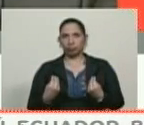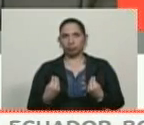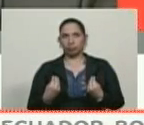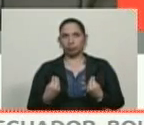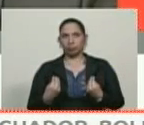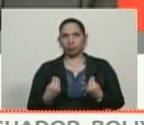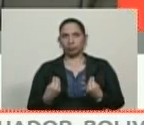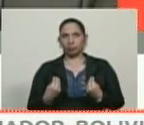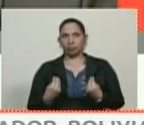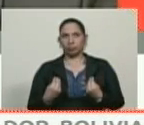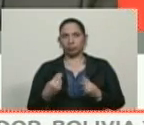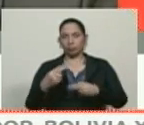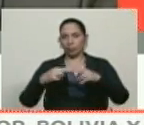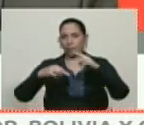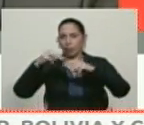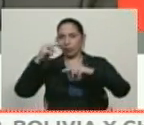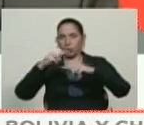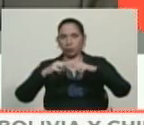no constructivo